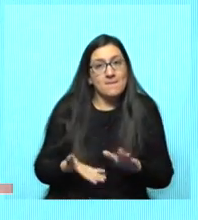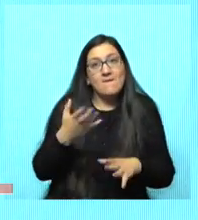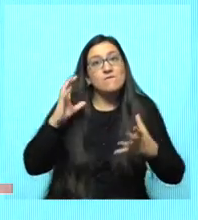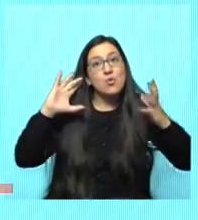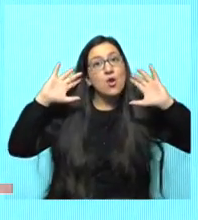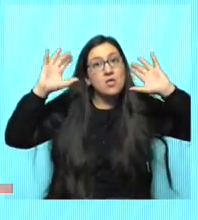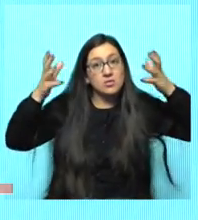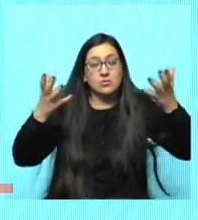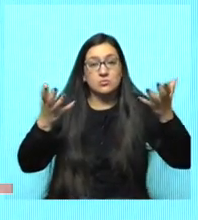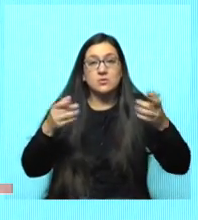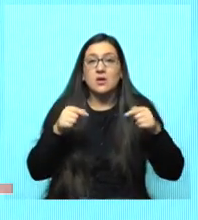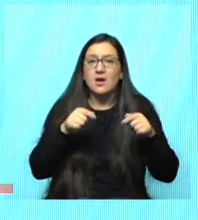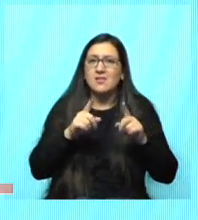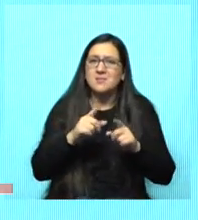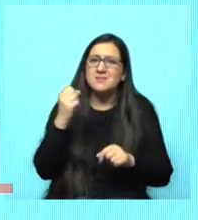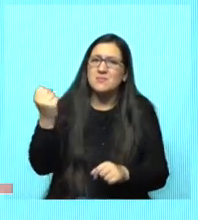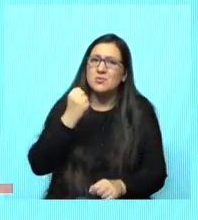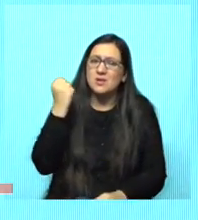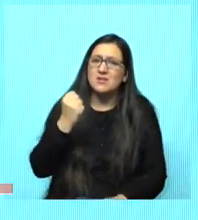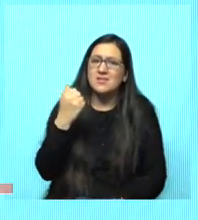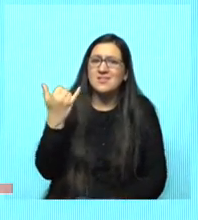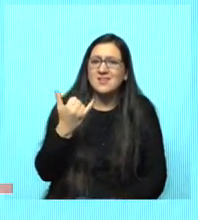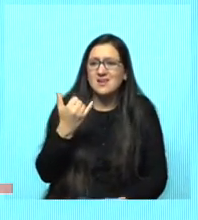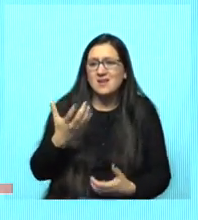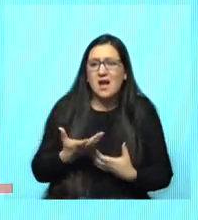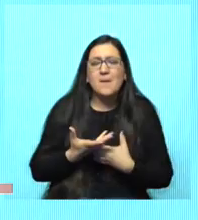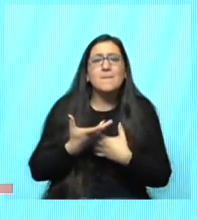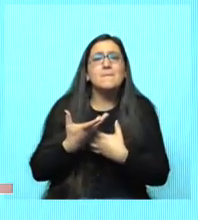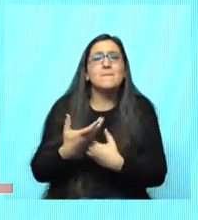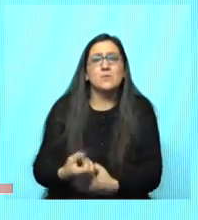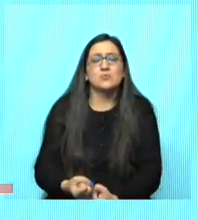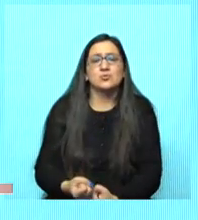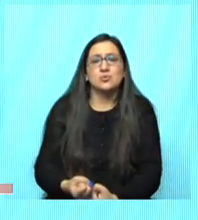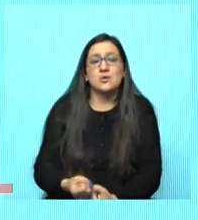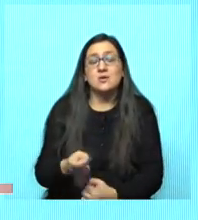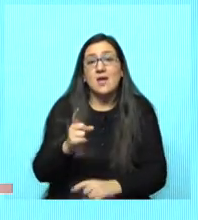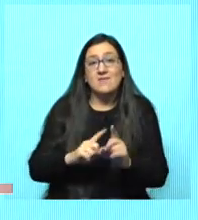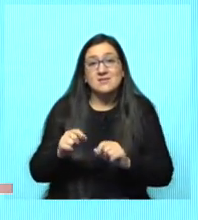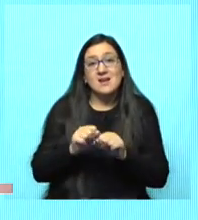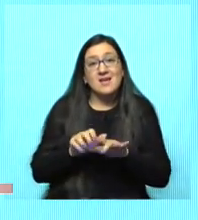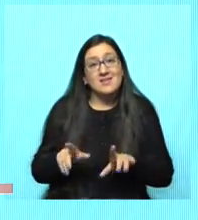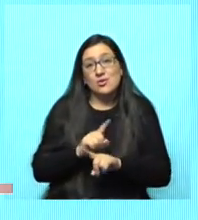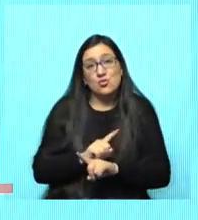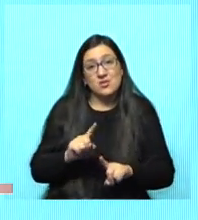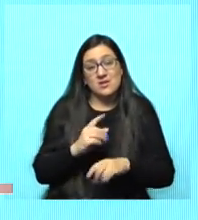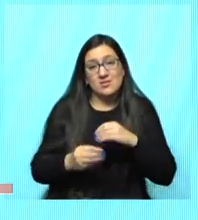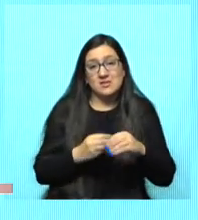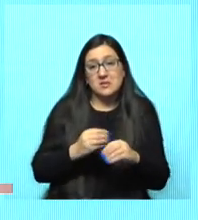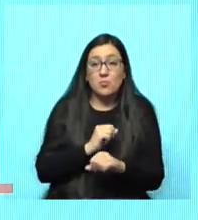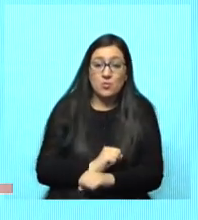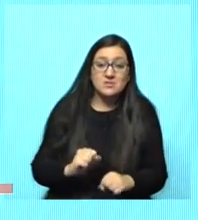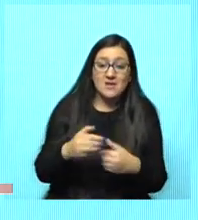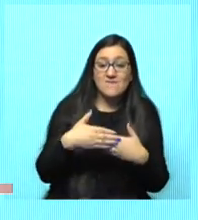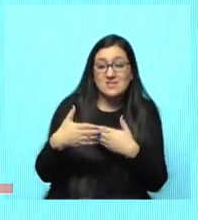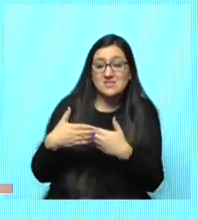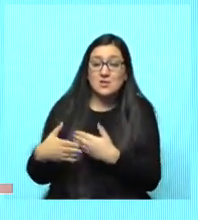en la casa. Y ahí también la importancia de contar con redes de apoyo y redes de contención y a veces las redes no están dentro de nuestra casa, son vecinos, es la